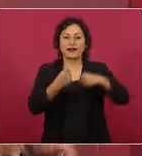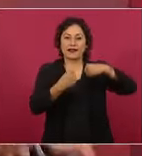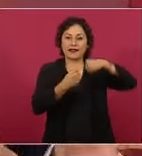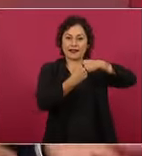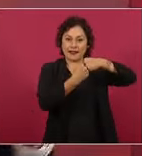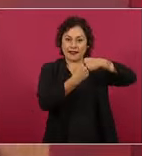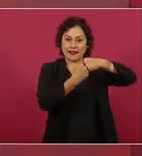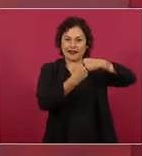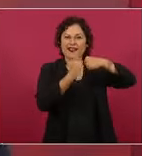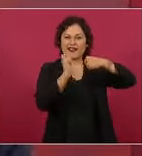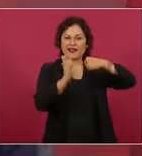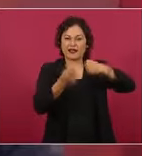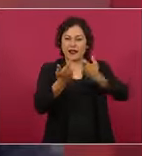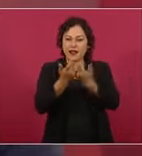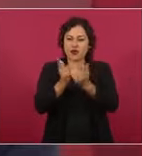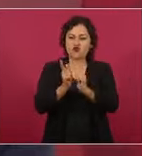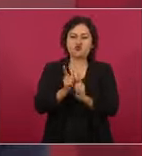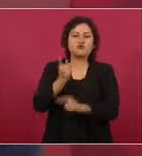de oposición gobernara.